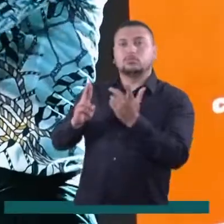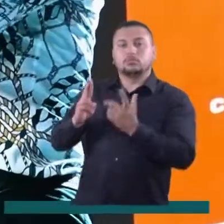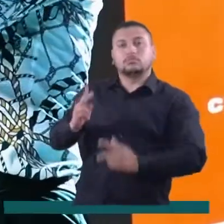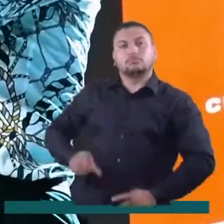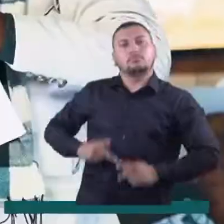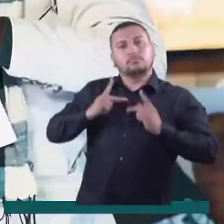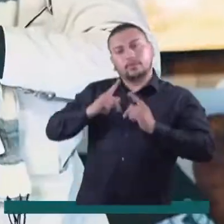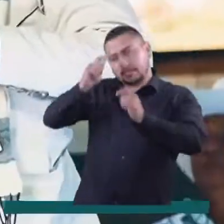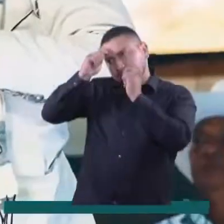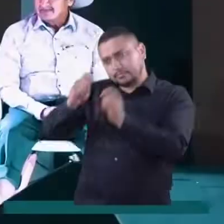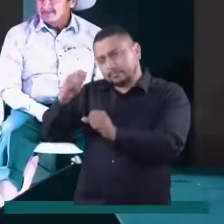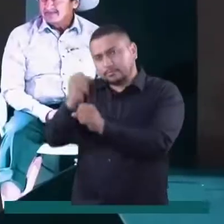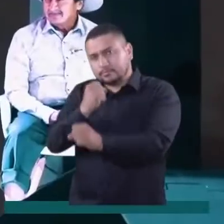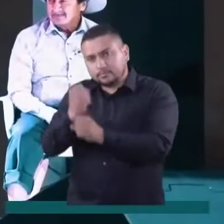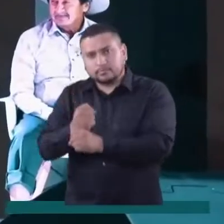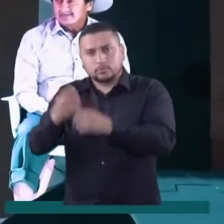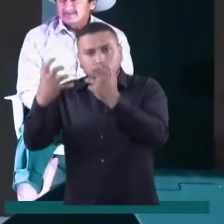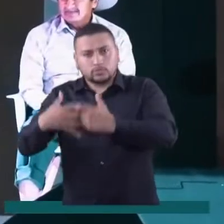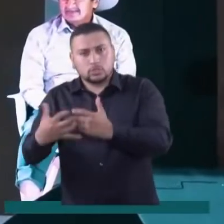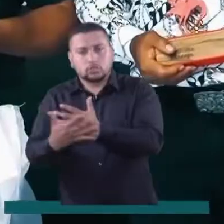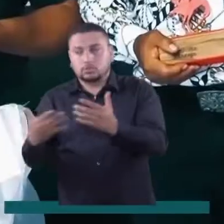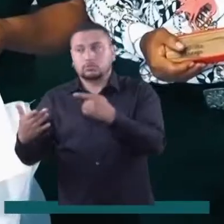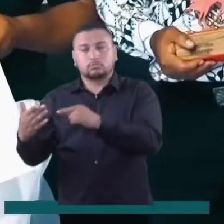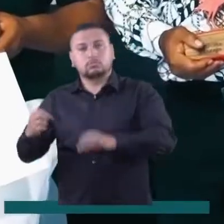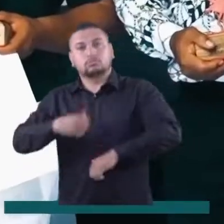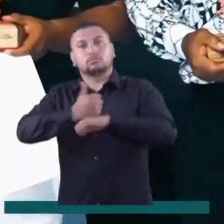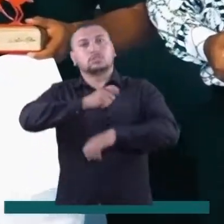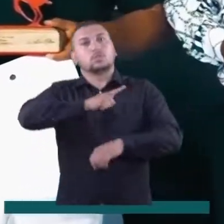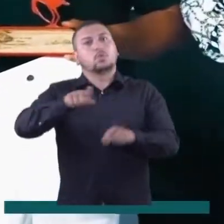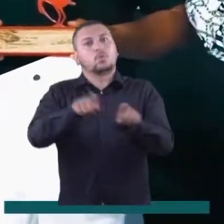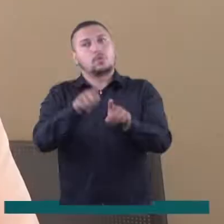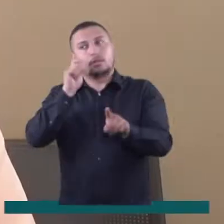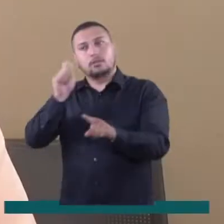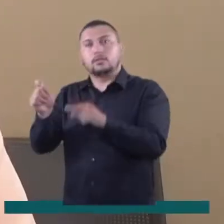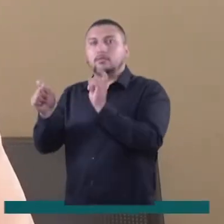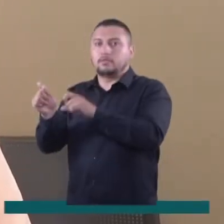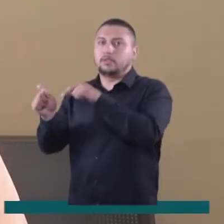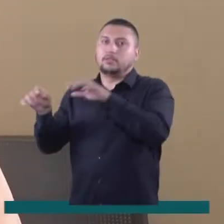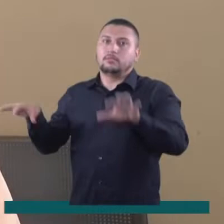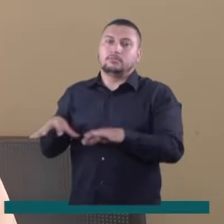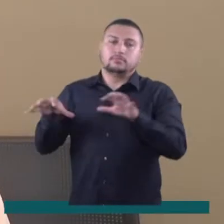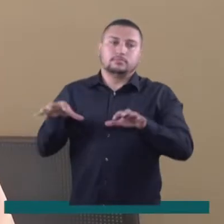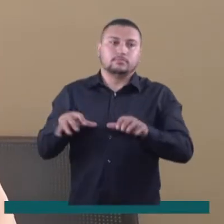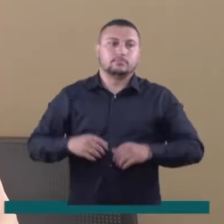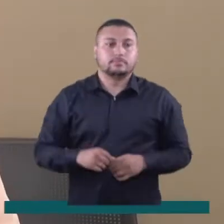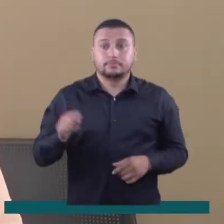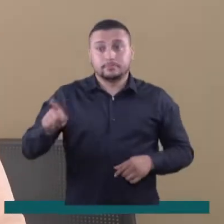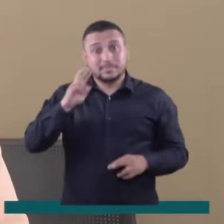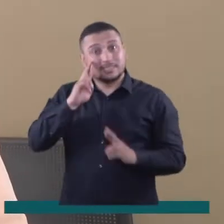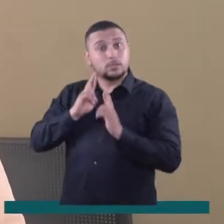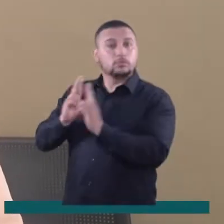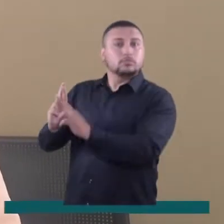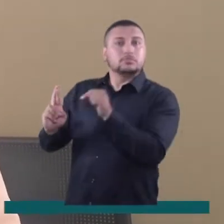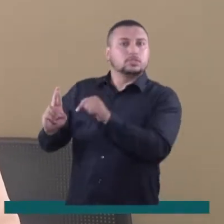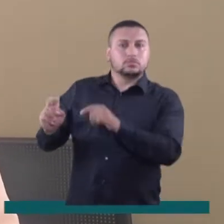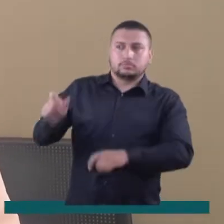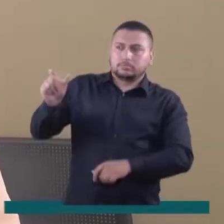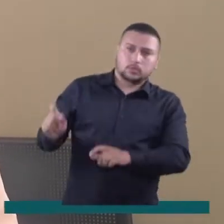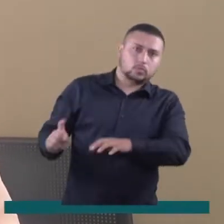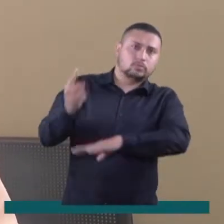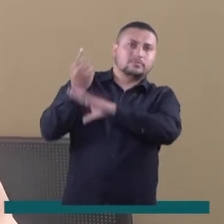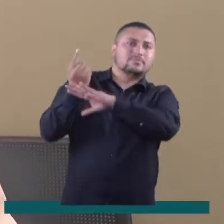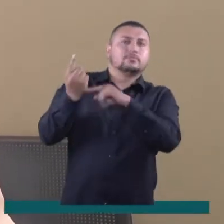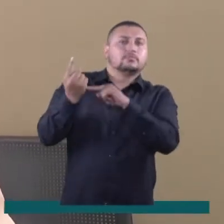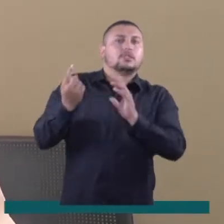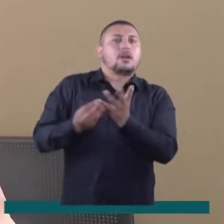que los convertirá en embajadores de la cultura y el folclore. Bueno, este reconocimiento se realiza a artistas